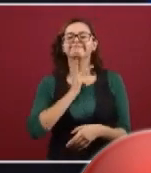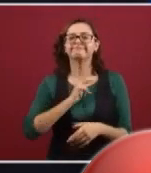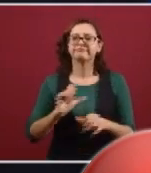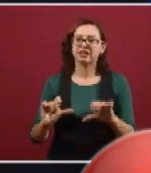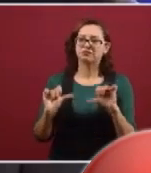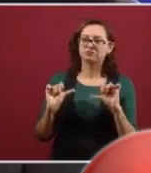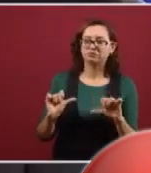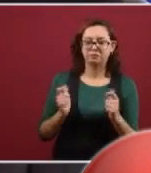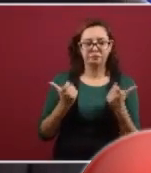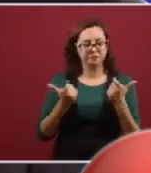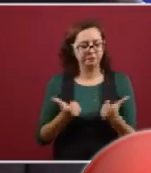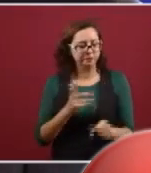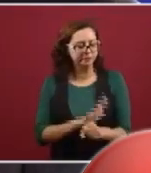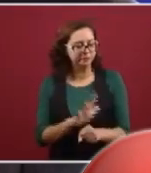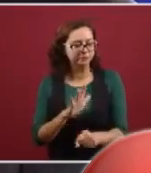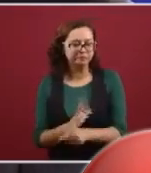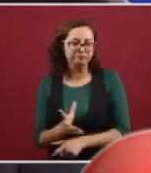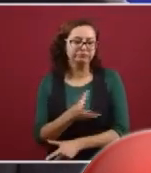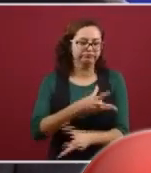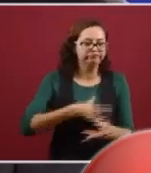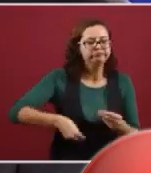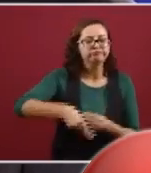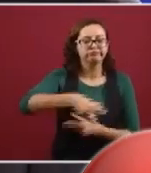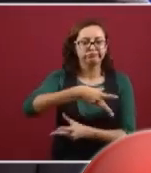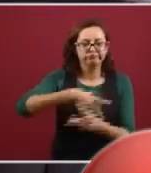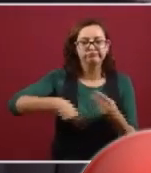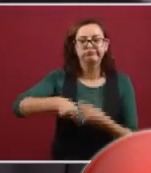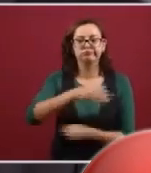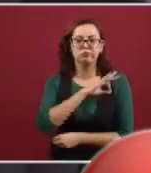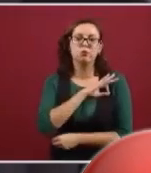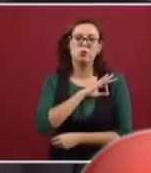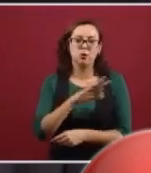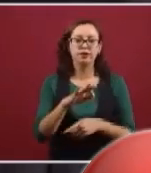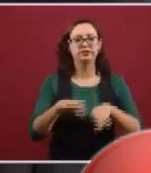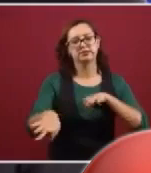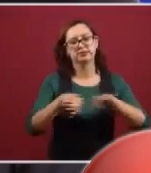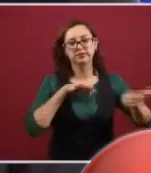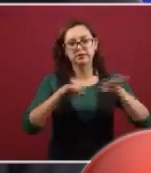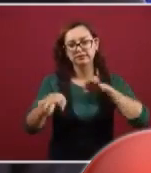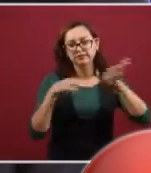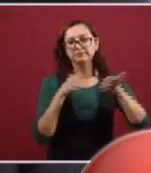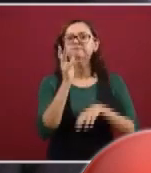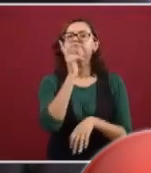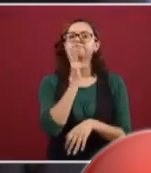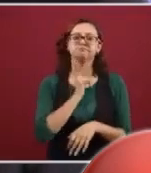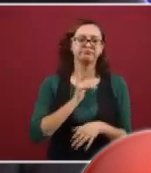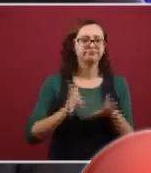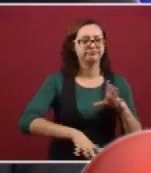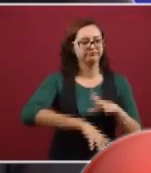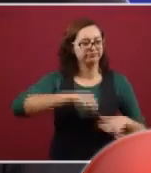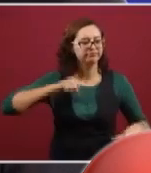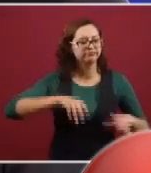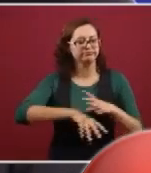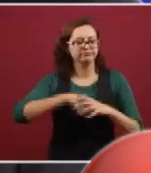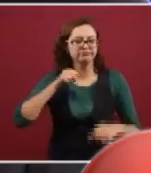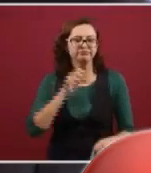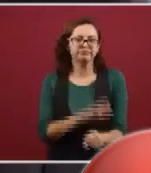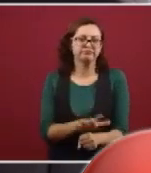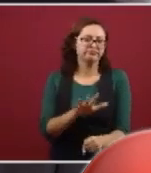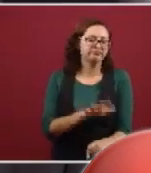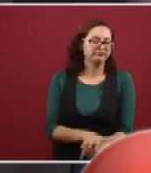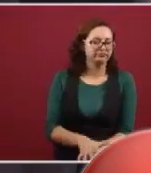petróleo y en la recuperación de la capacidad de las refinerías. En materia de